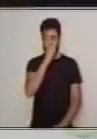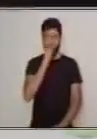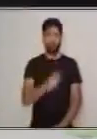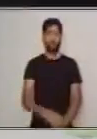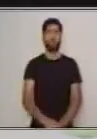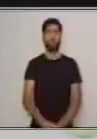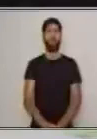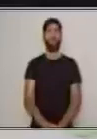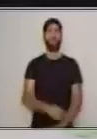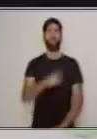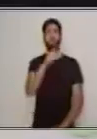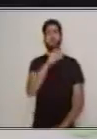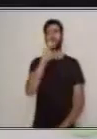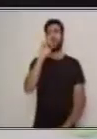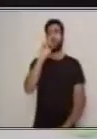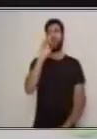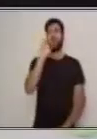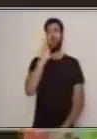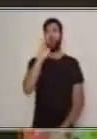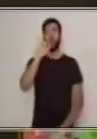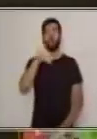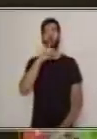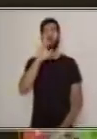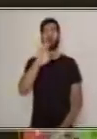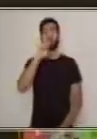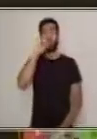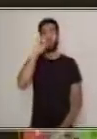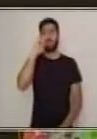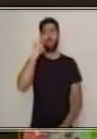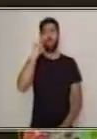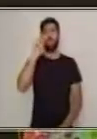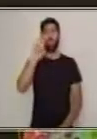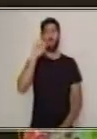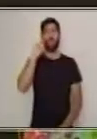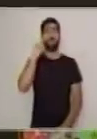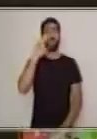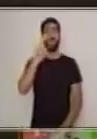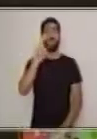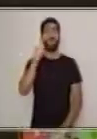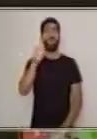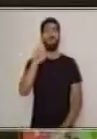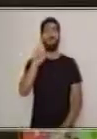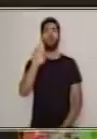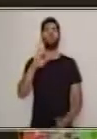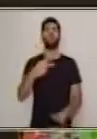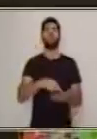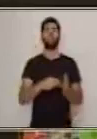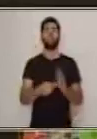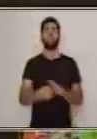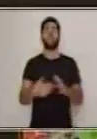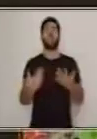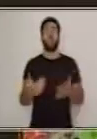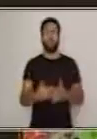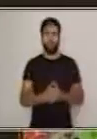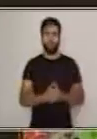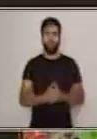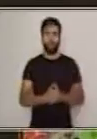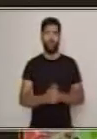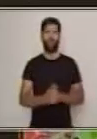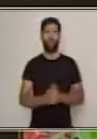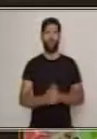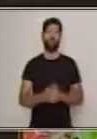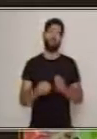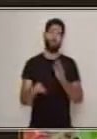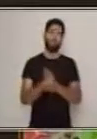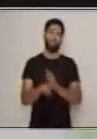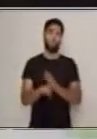Objetividad. Habla de la idea principal de lo que yo voy a exponer. No puedo